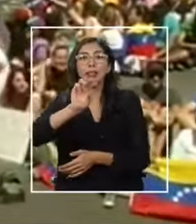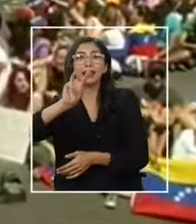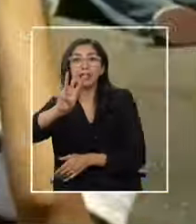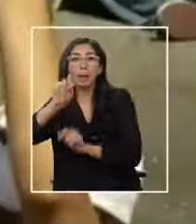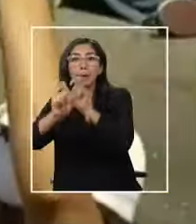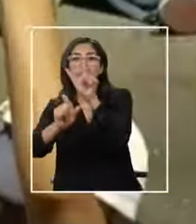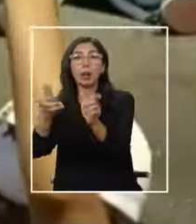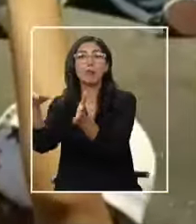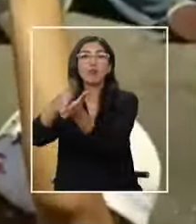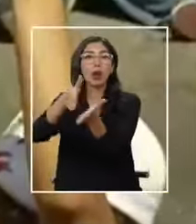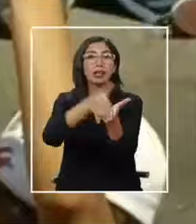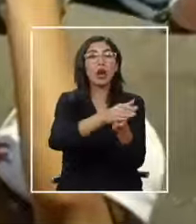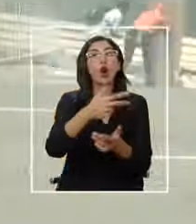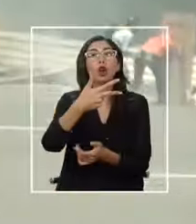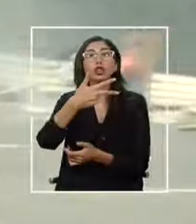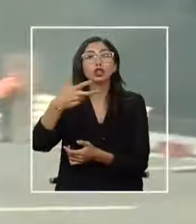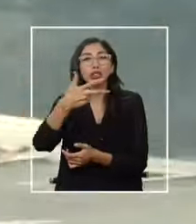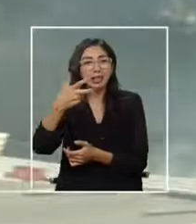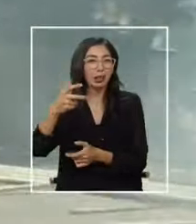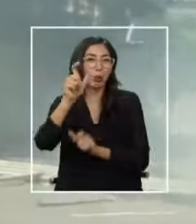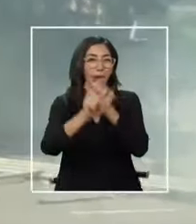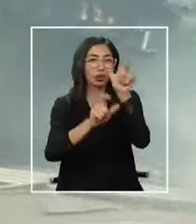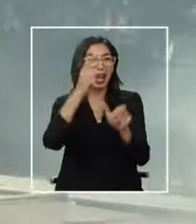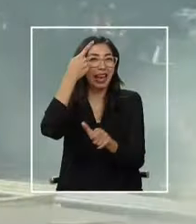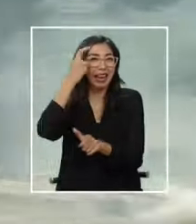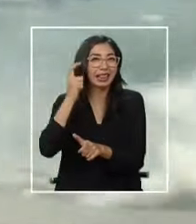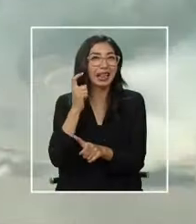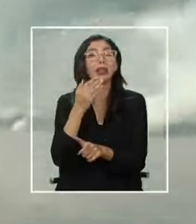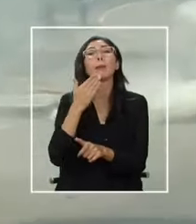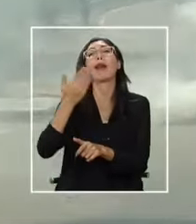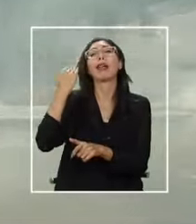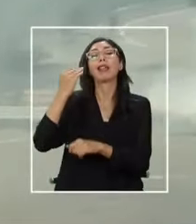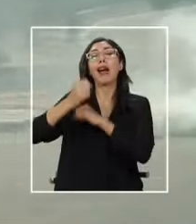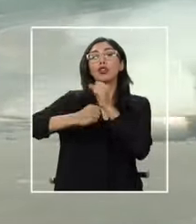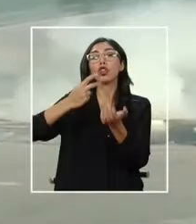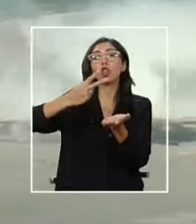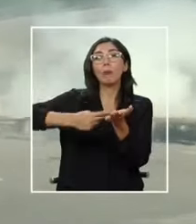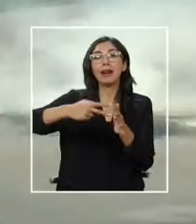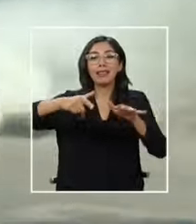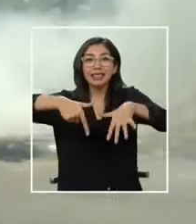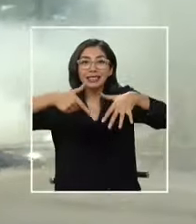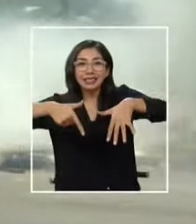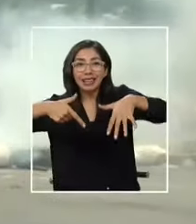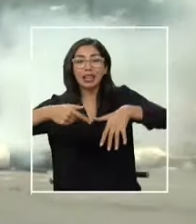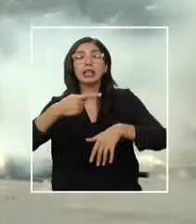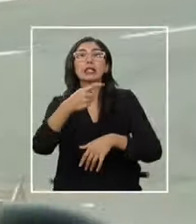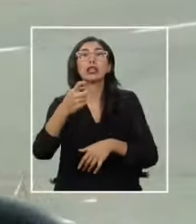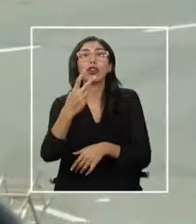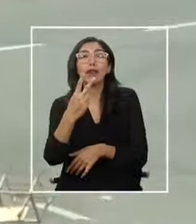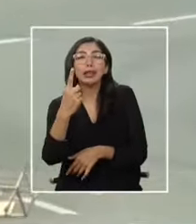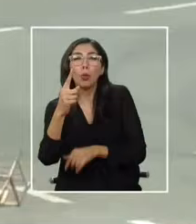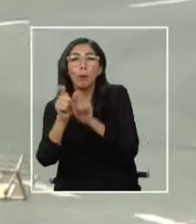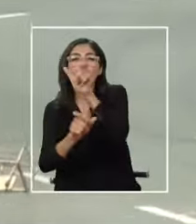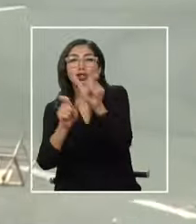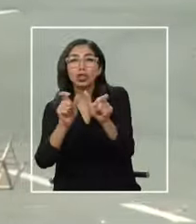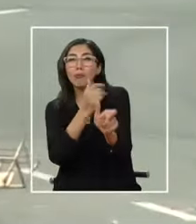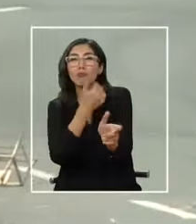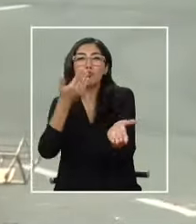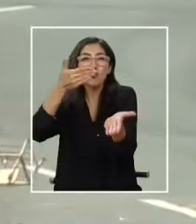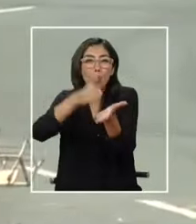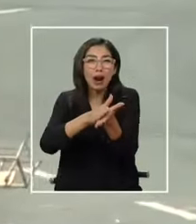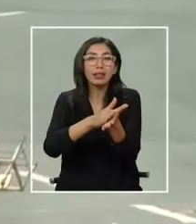y 878 heridos, o la guarimba de 2017, que terminó con 121 fallecidos y casi